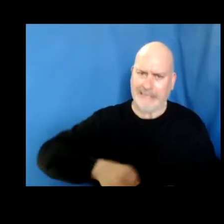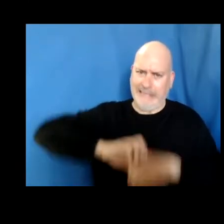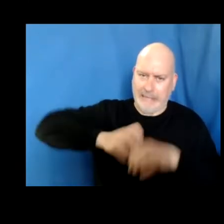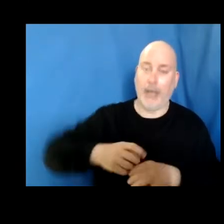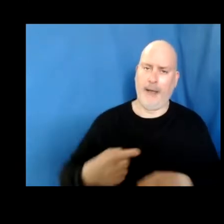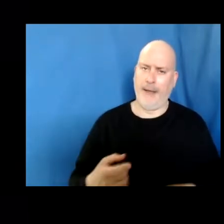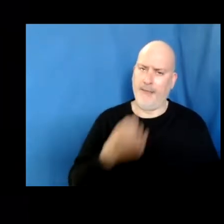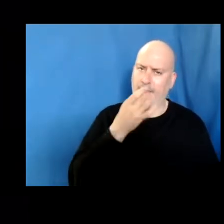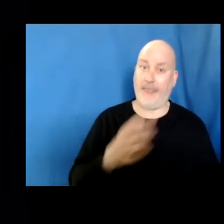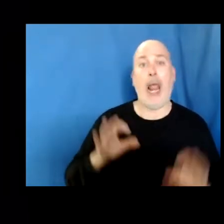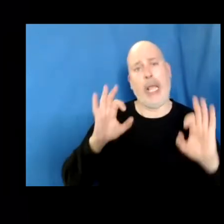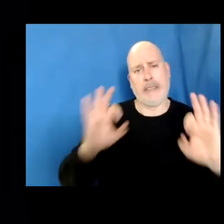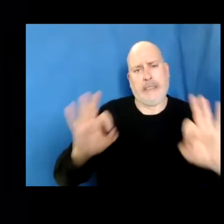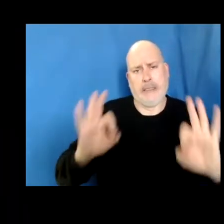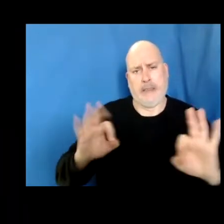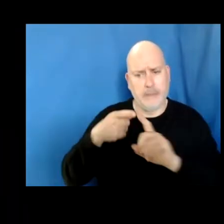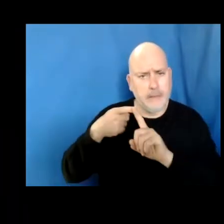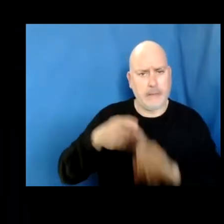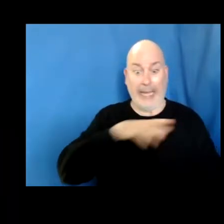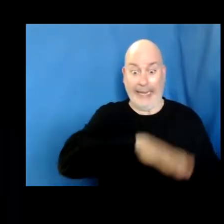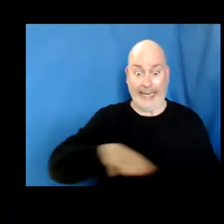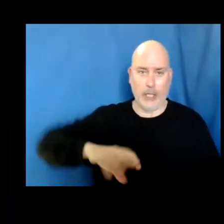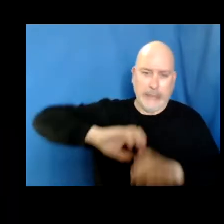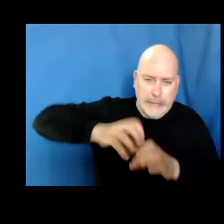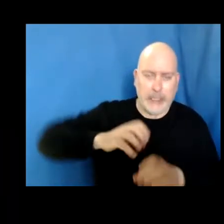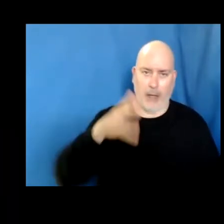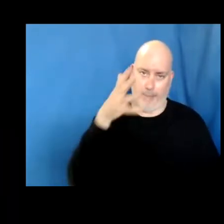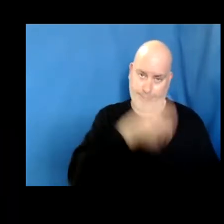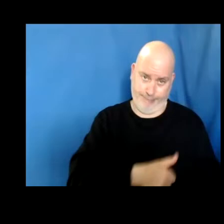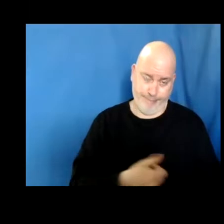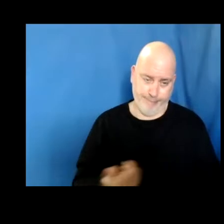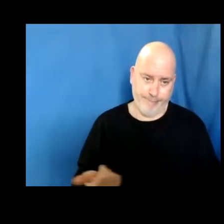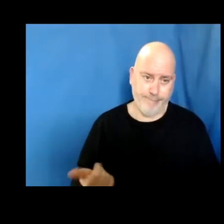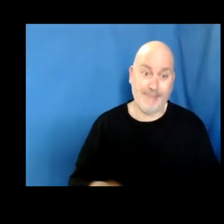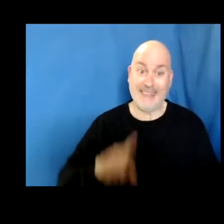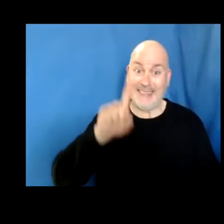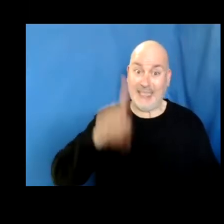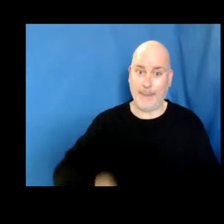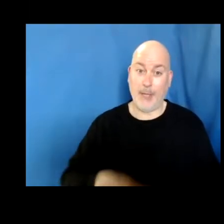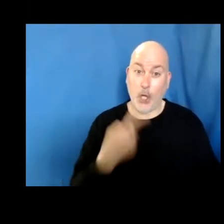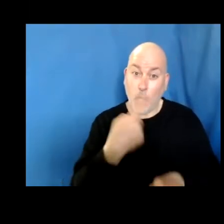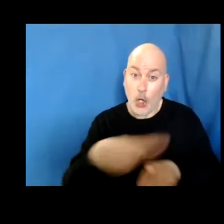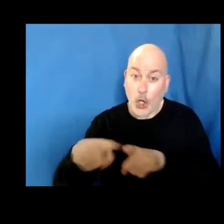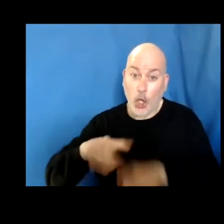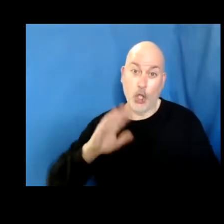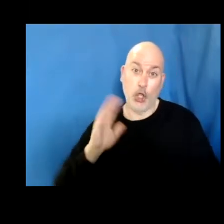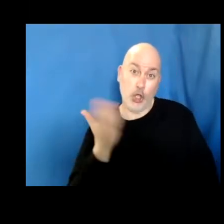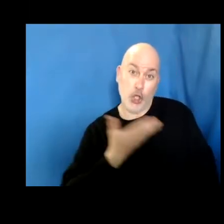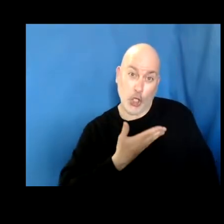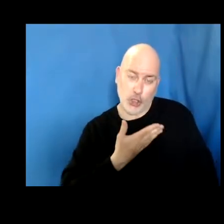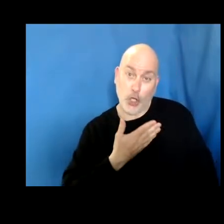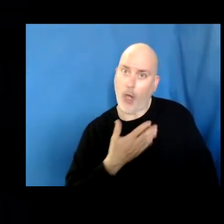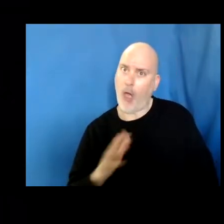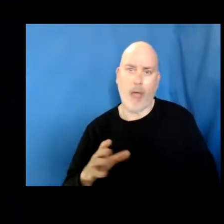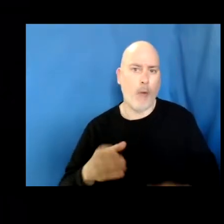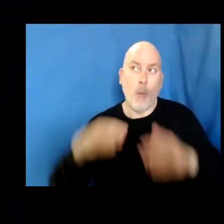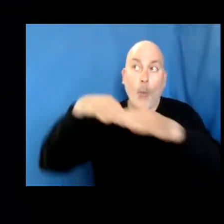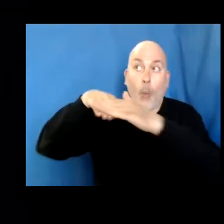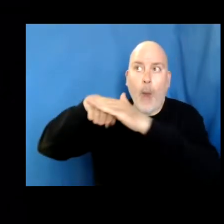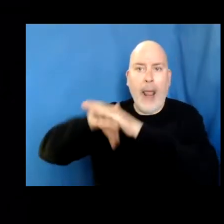Está pensado para que los niños no lo puedan abrir. Tenemos que guardar los posibles tóxicos fuera del alcance de los